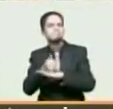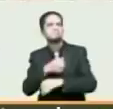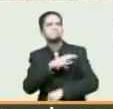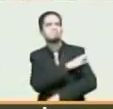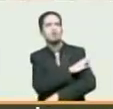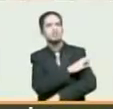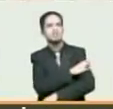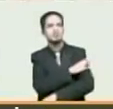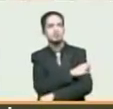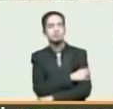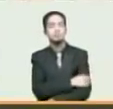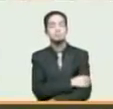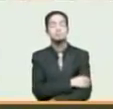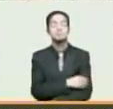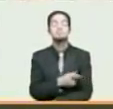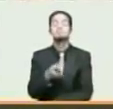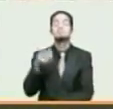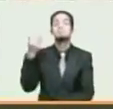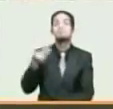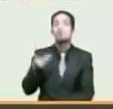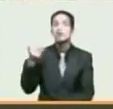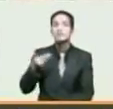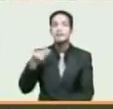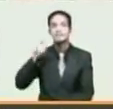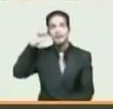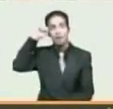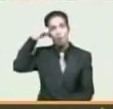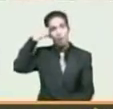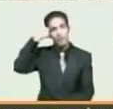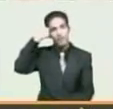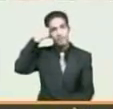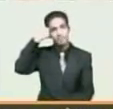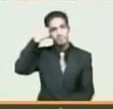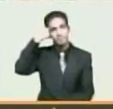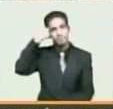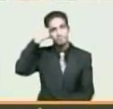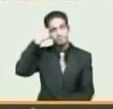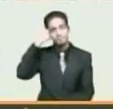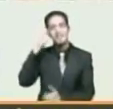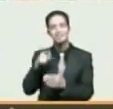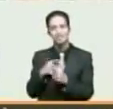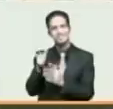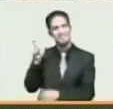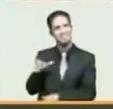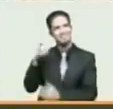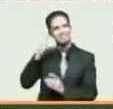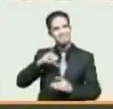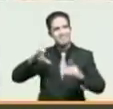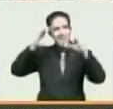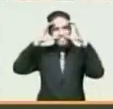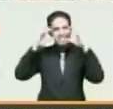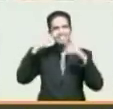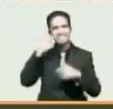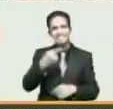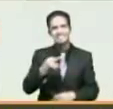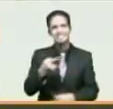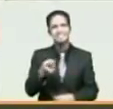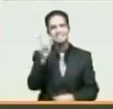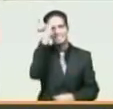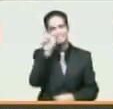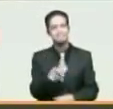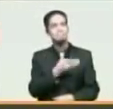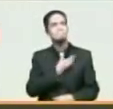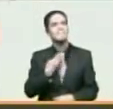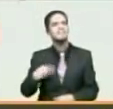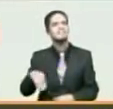venimos nosotros, y es importante que lo recordemos. Por eso cuando nuestra hermana Delcy dice que cuando el presidente Nicolás